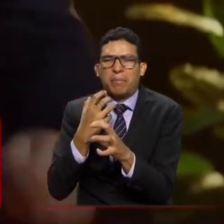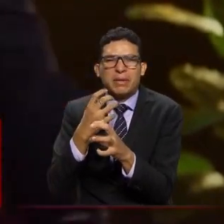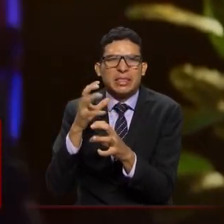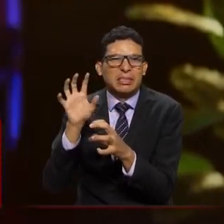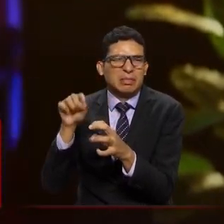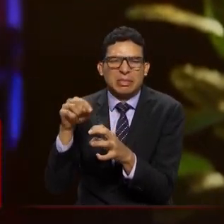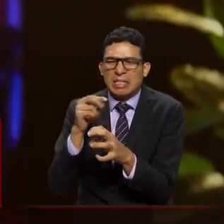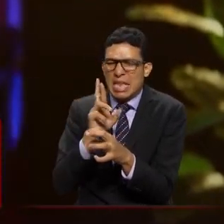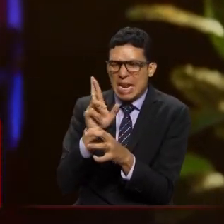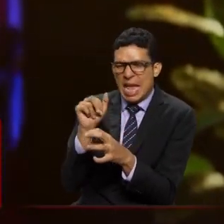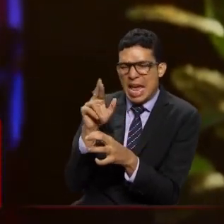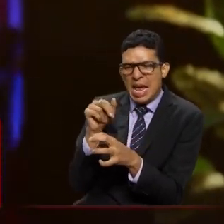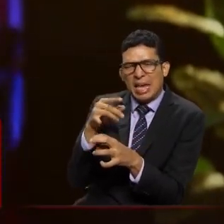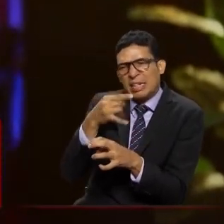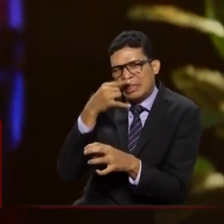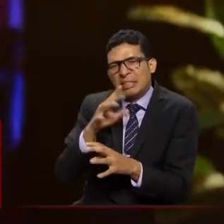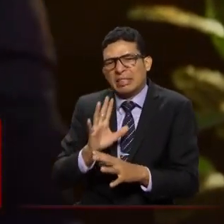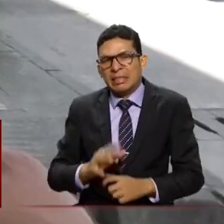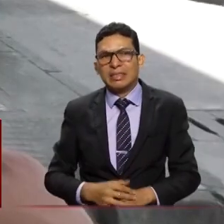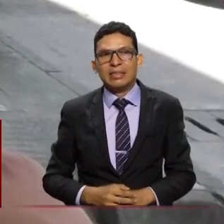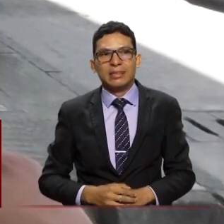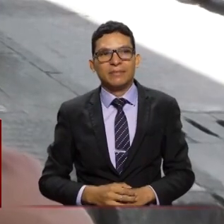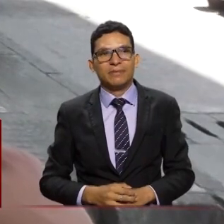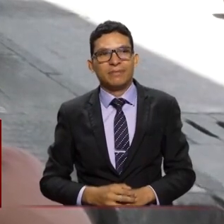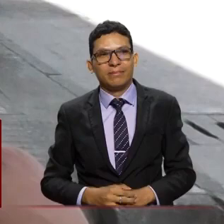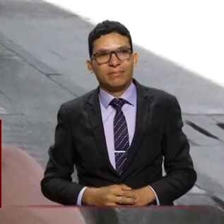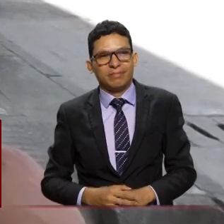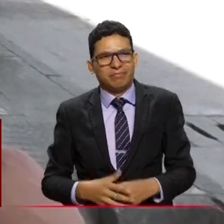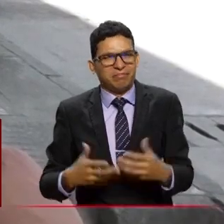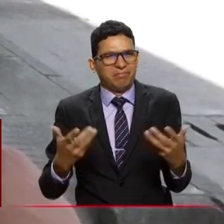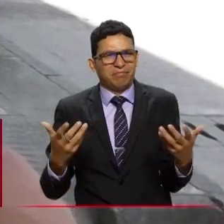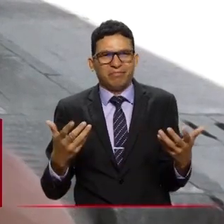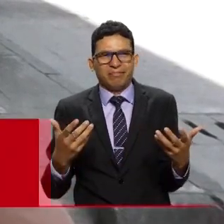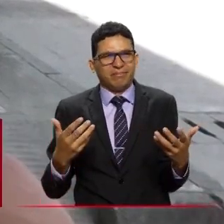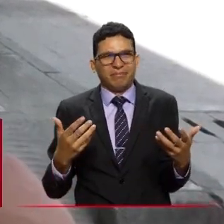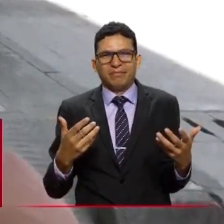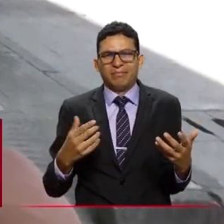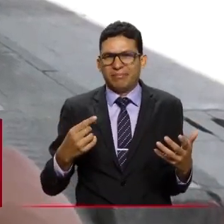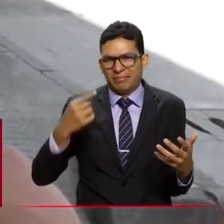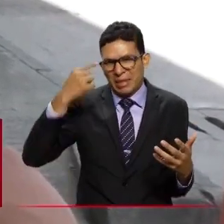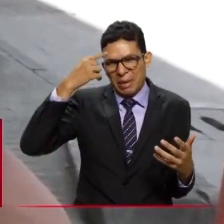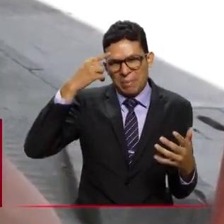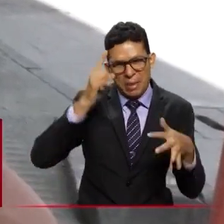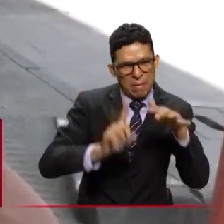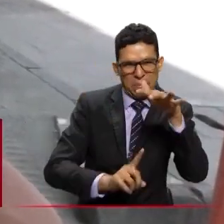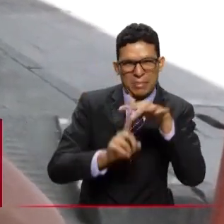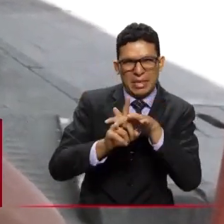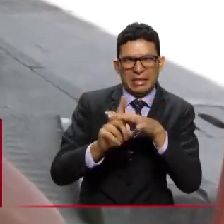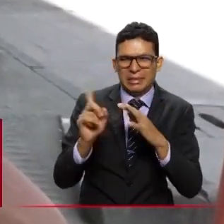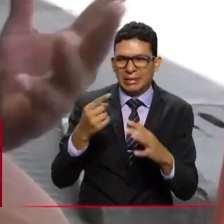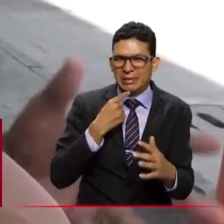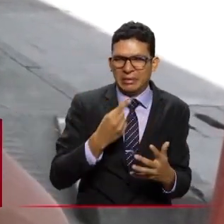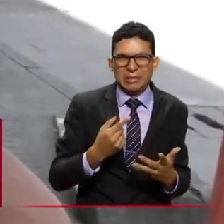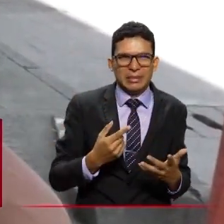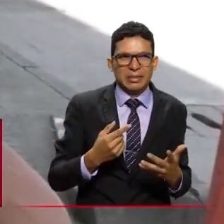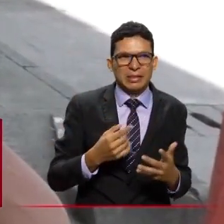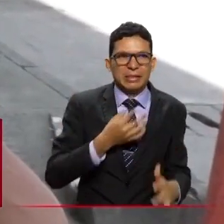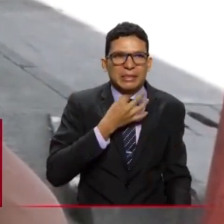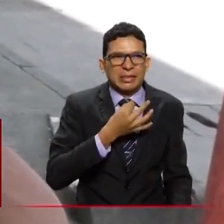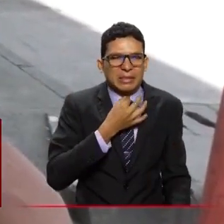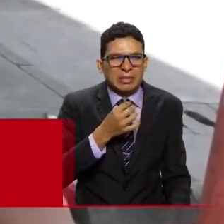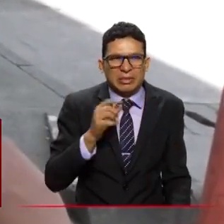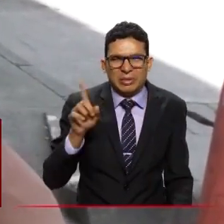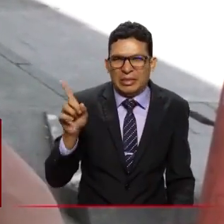como raro debe oler el Chocó. Esa cantidad de concurrencia que manifestó el humorista,